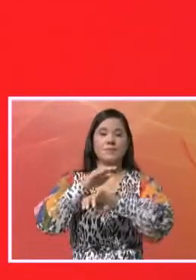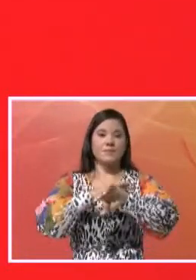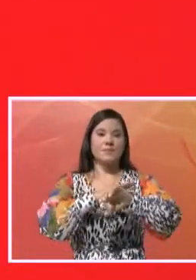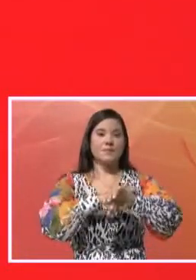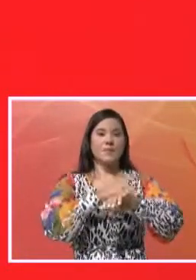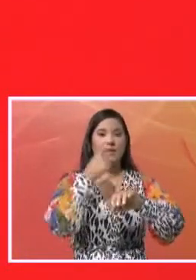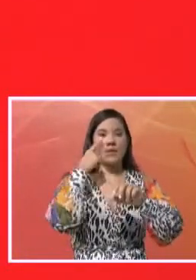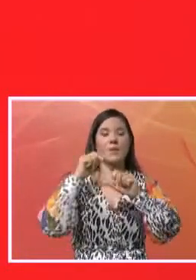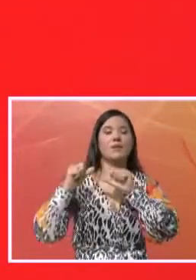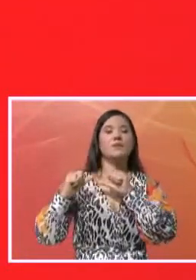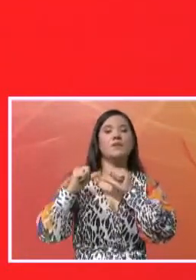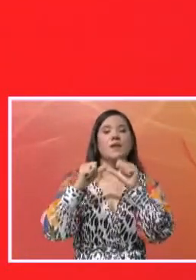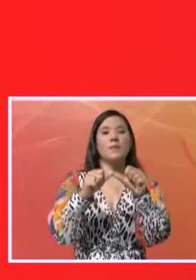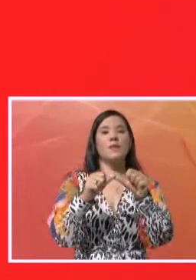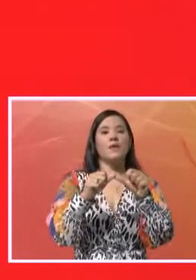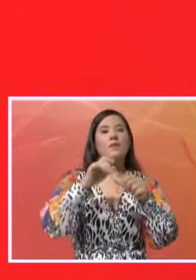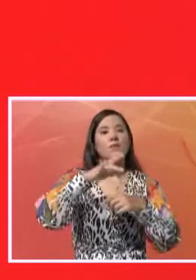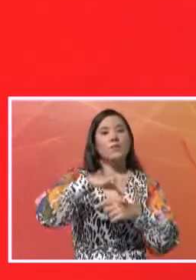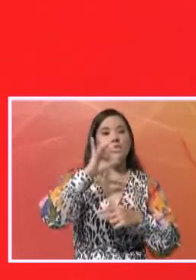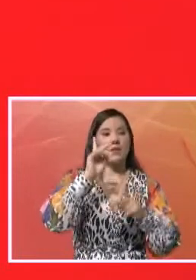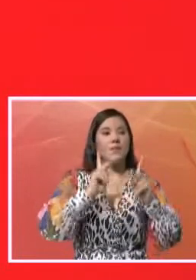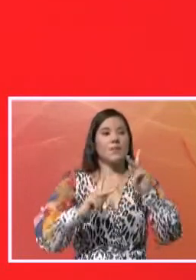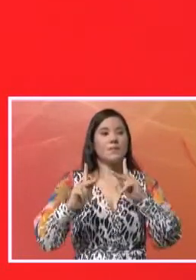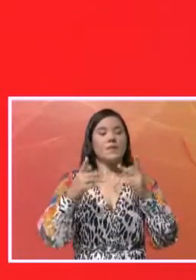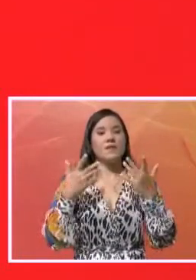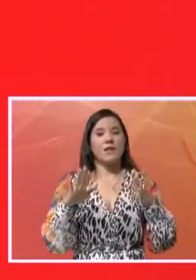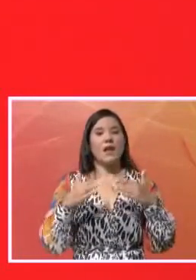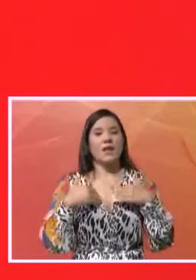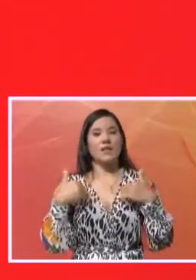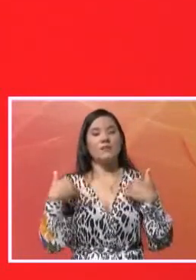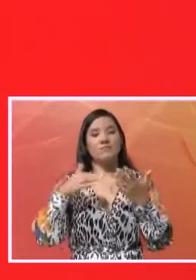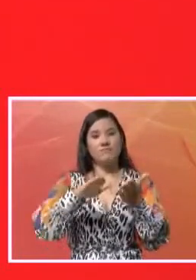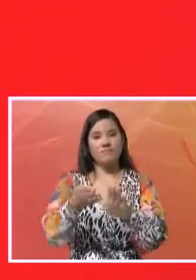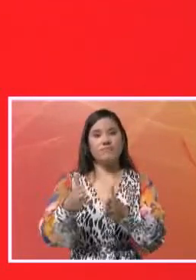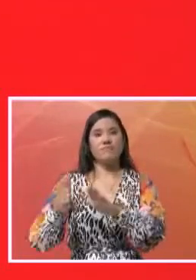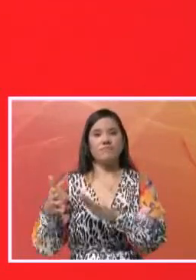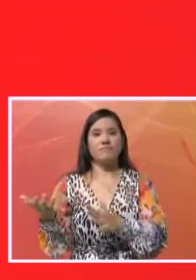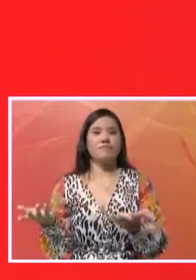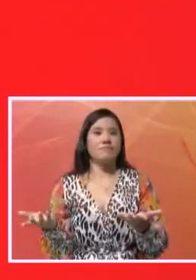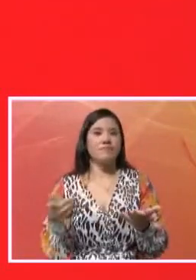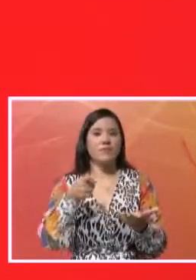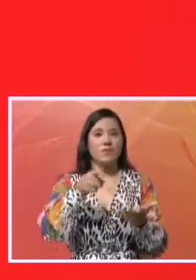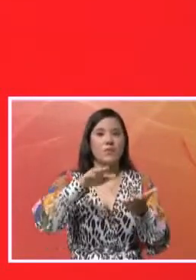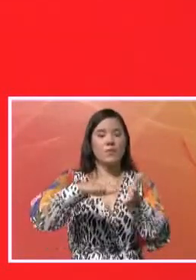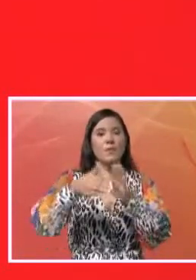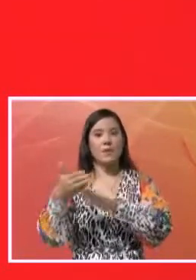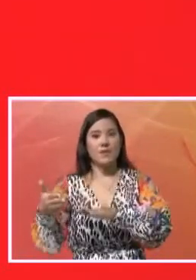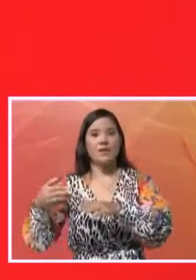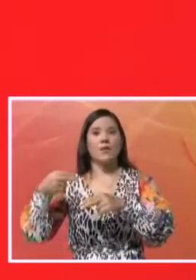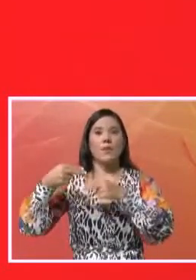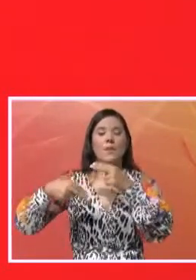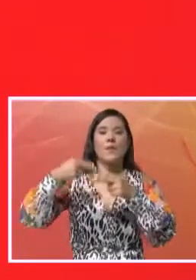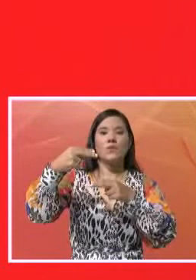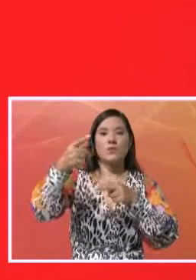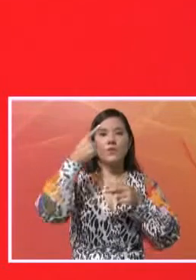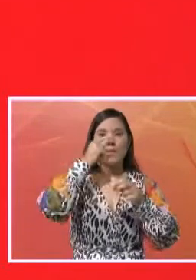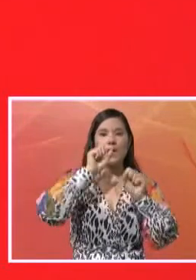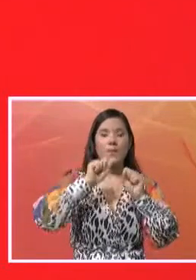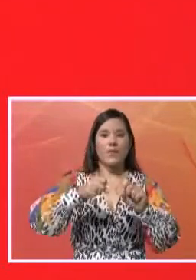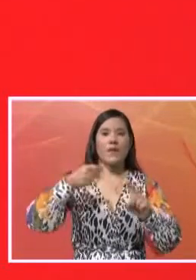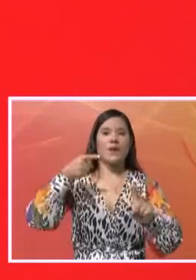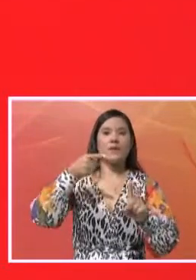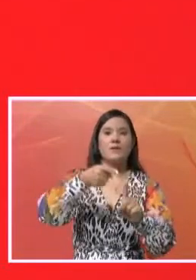el seguimiento nos encontrábamos que personas ya habían fallecido entonces caramba tu fallecer en el proceso para tu poder accesar